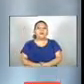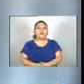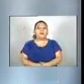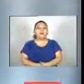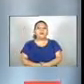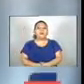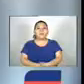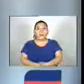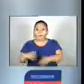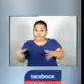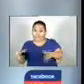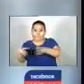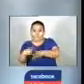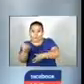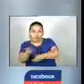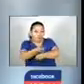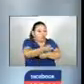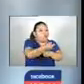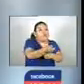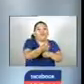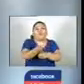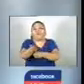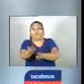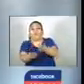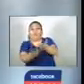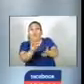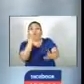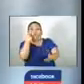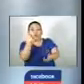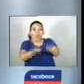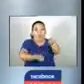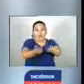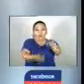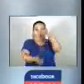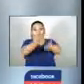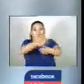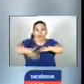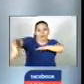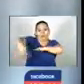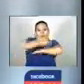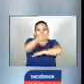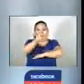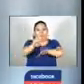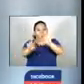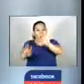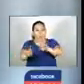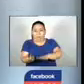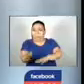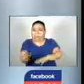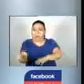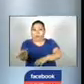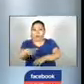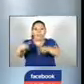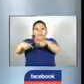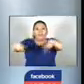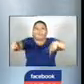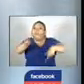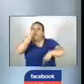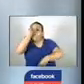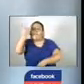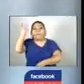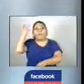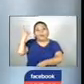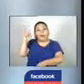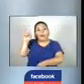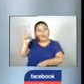El cuerpo de bomberos también extinguió un incendio en un vehículo en la 49 Avenida Sur en las cercanías del Estadio Mágico González en San